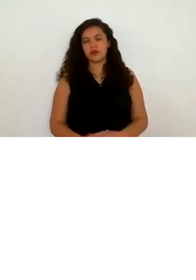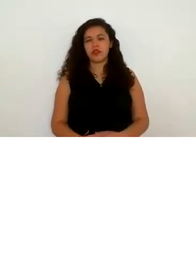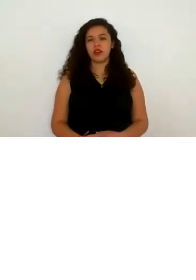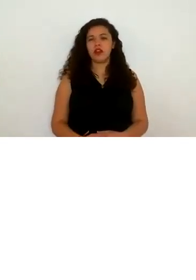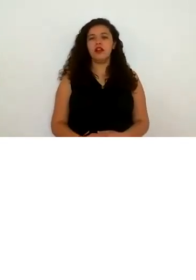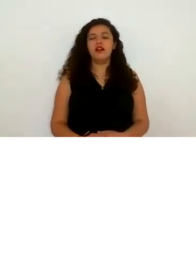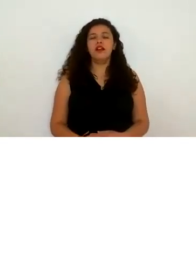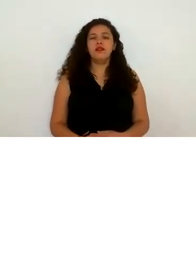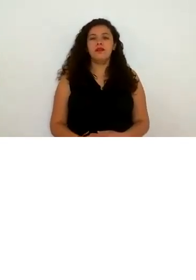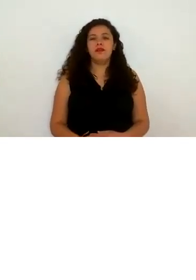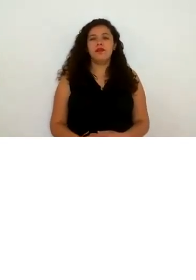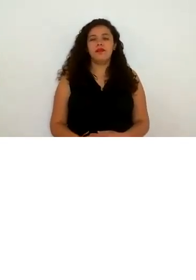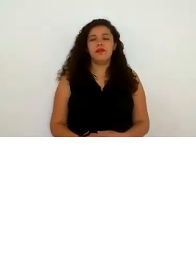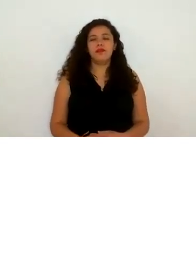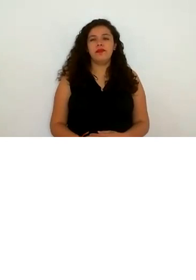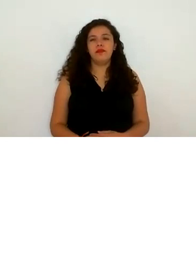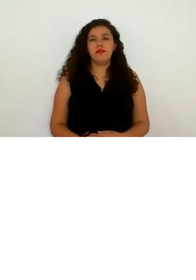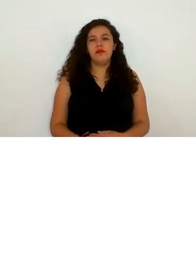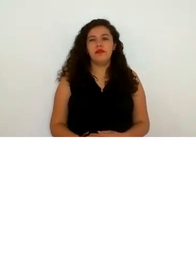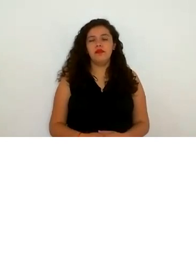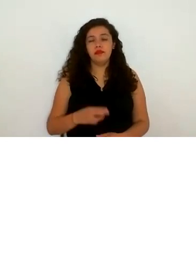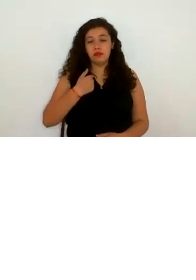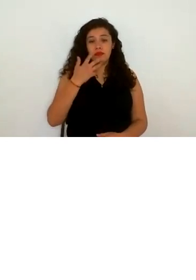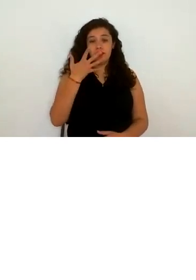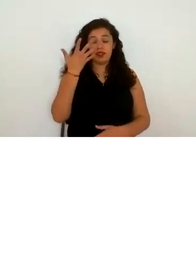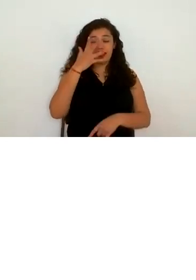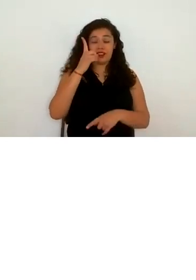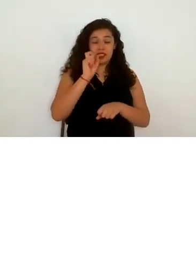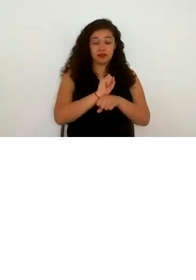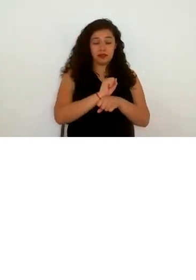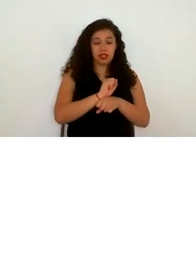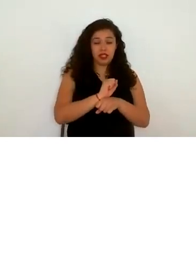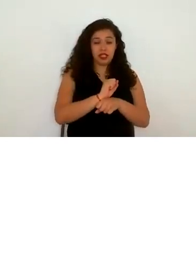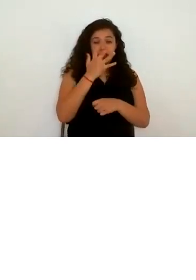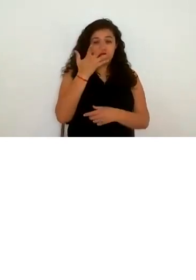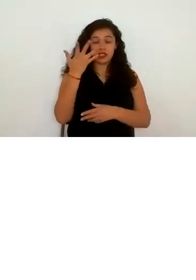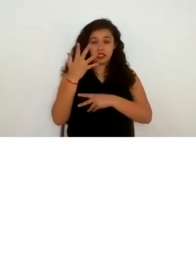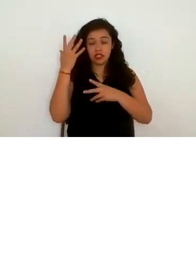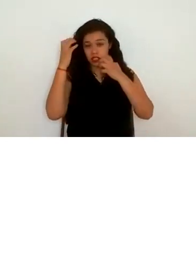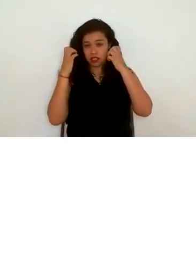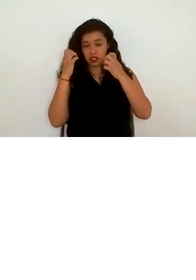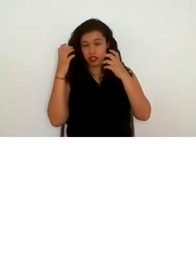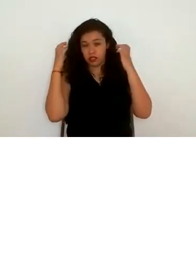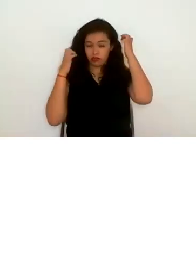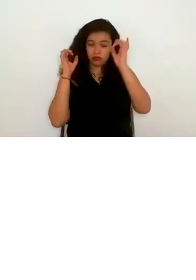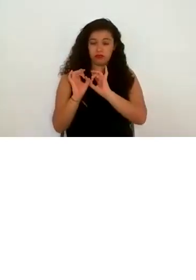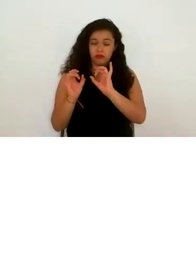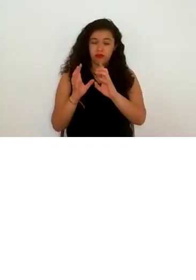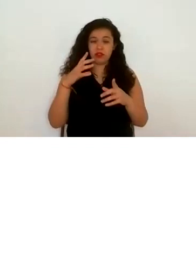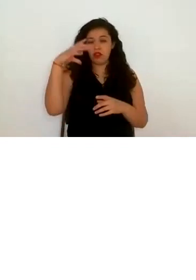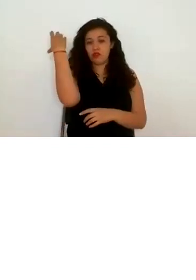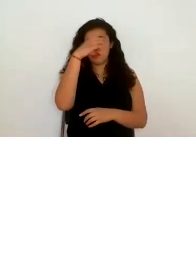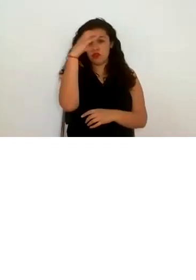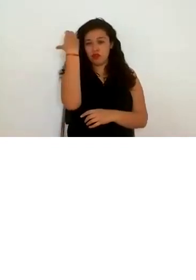y si en la semana tuvimos 5 eventos y con todas documentamos con el mismo equipo